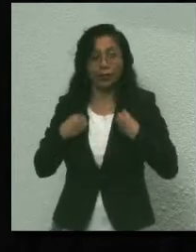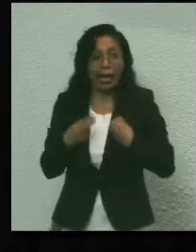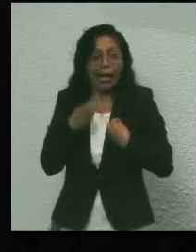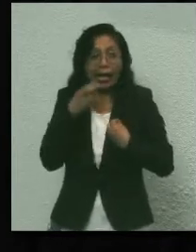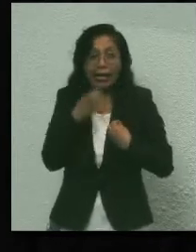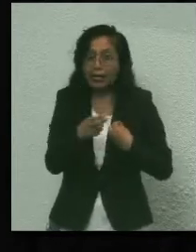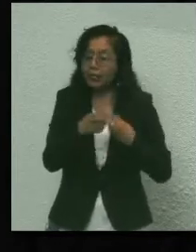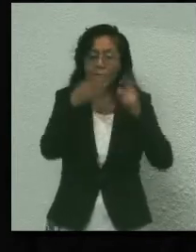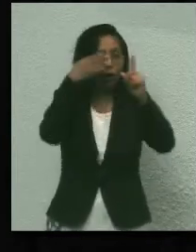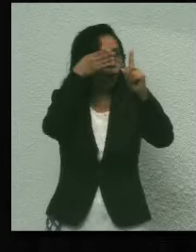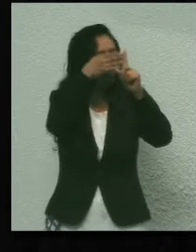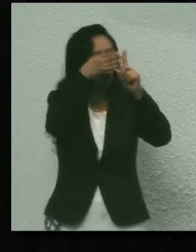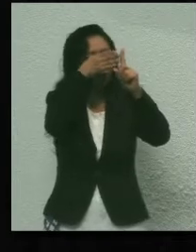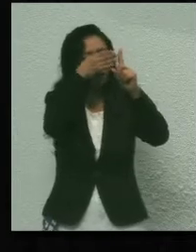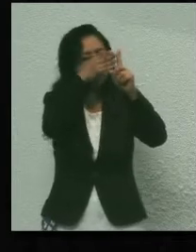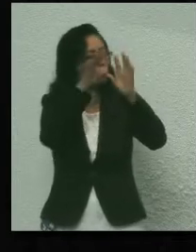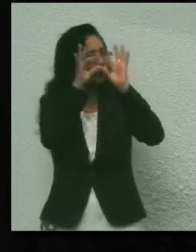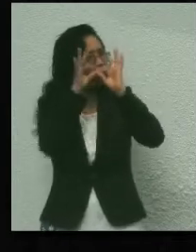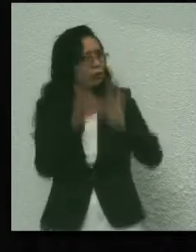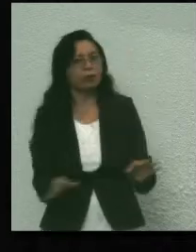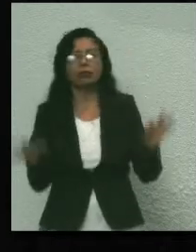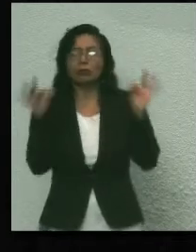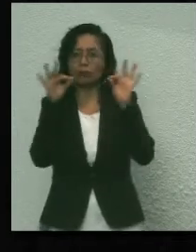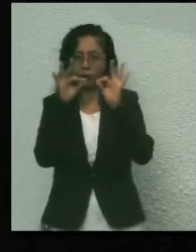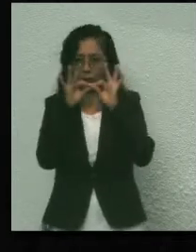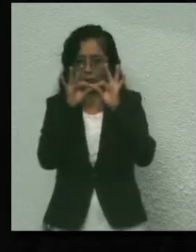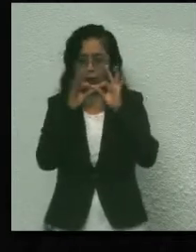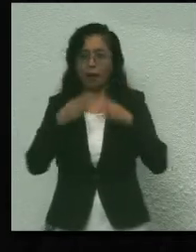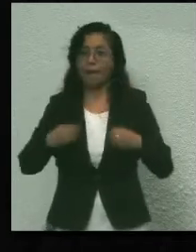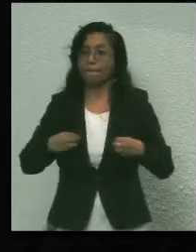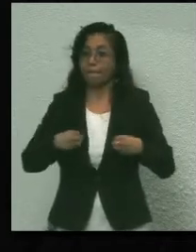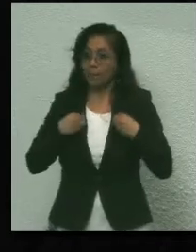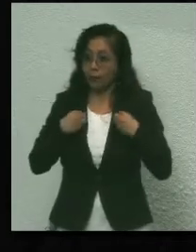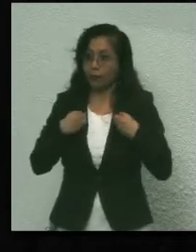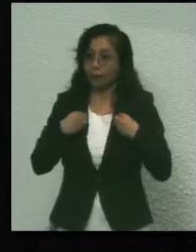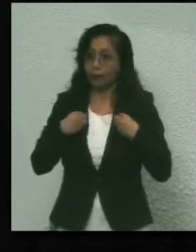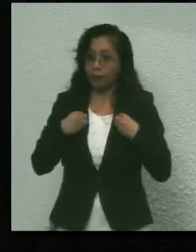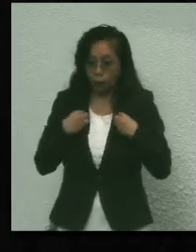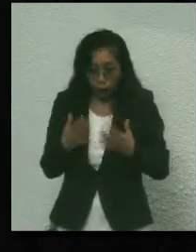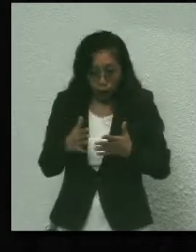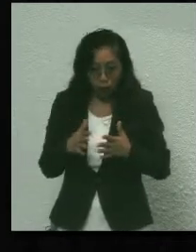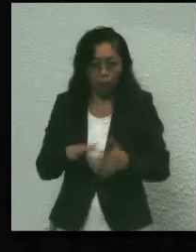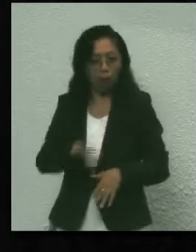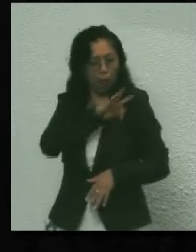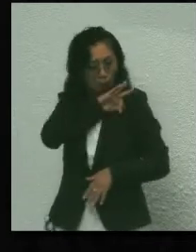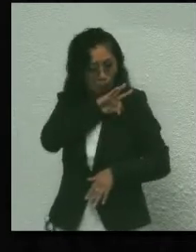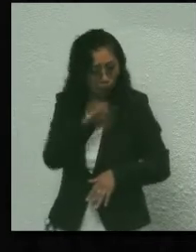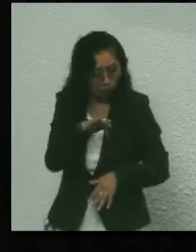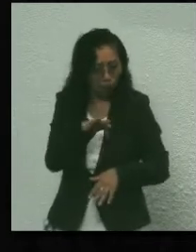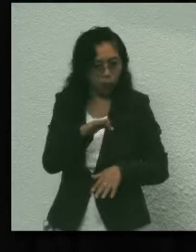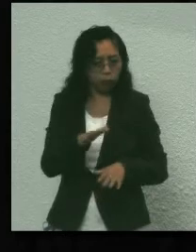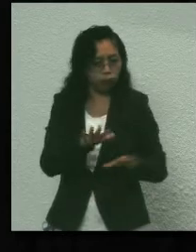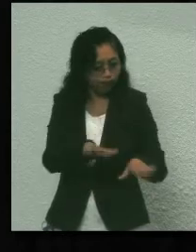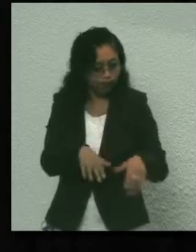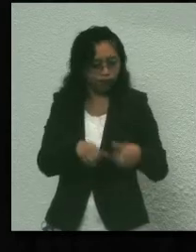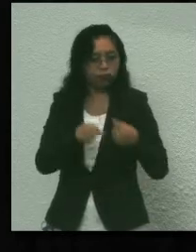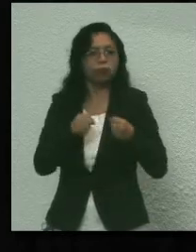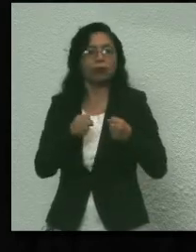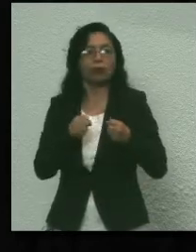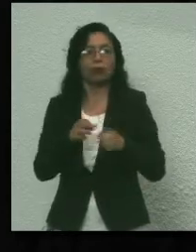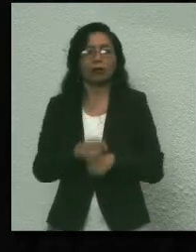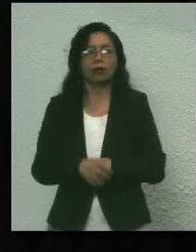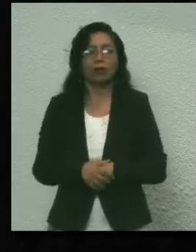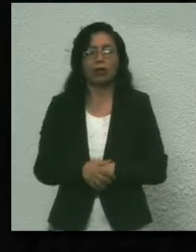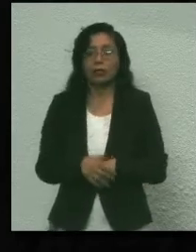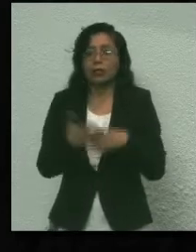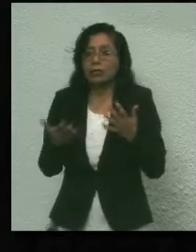y será siempre lo más importante, y vimos cómo se actuó en consecuencia. De antaño teníamos